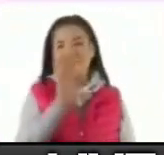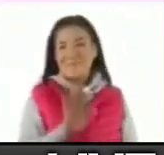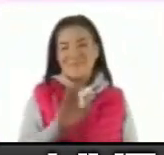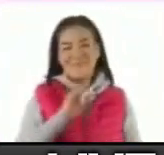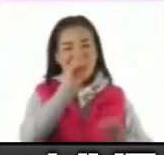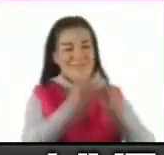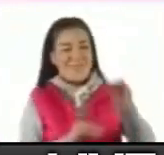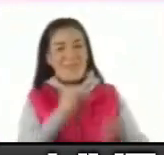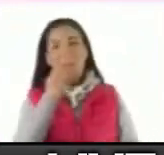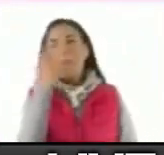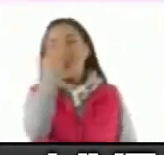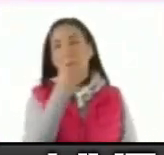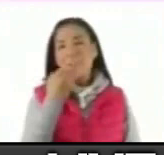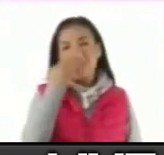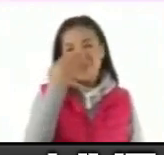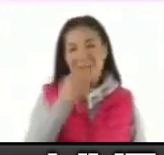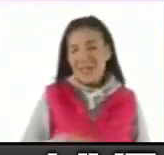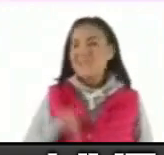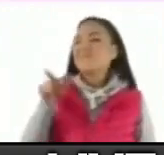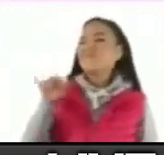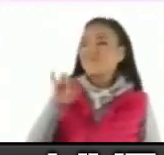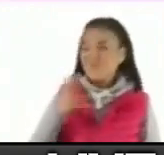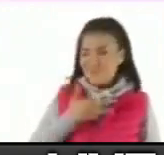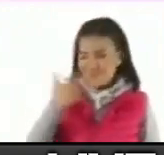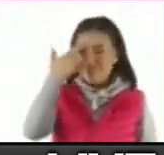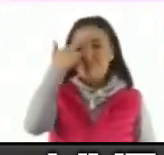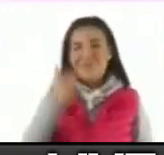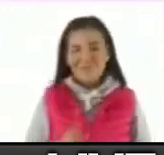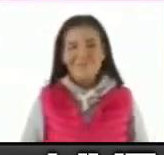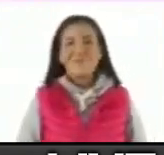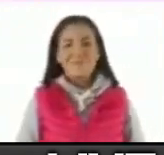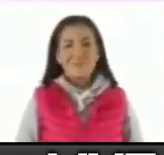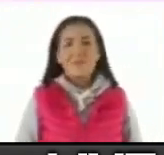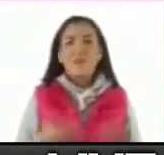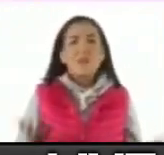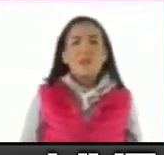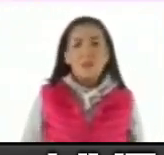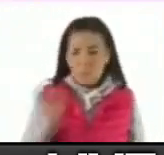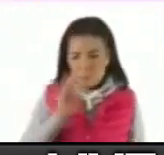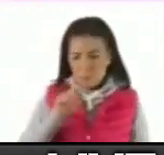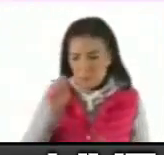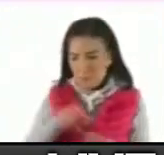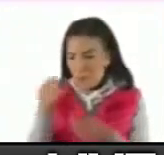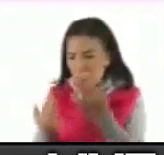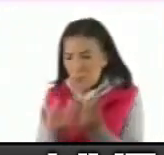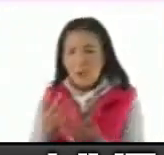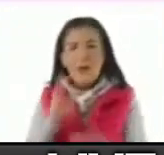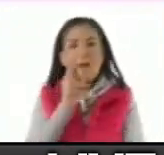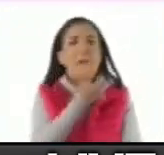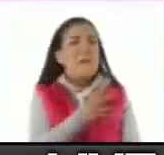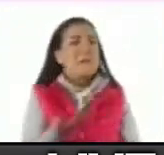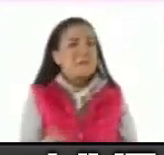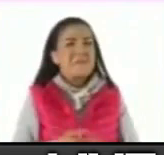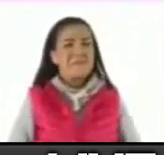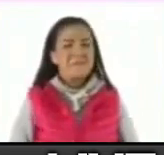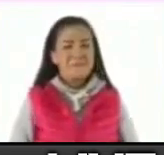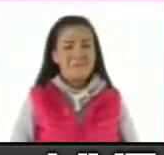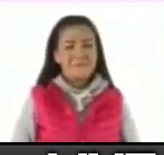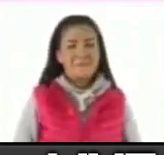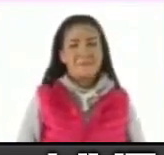flor. ¿Cuánta razón tiene? Pero, ¿qué pasa si la quemo? Veamos.